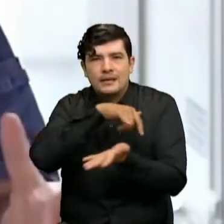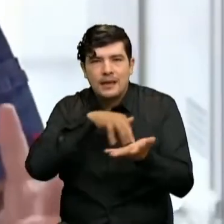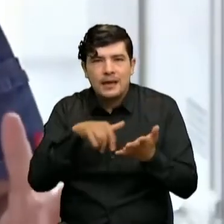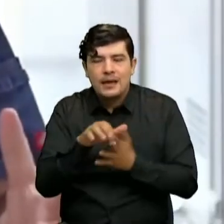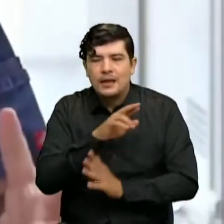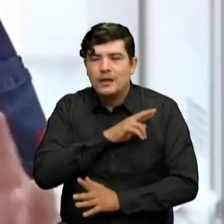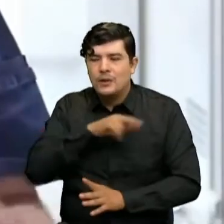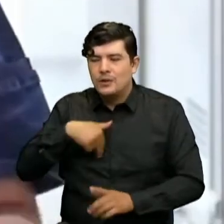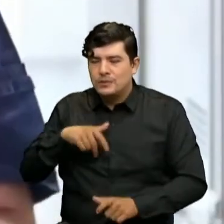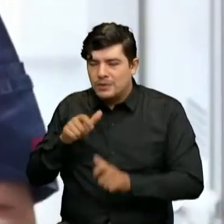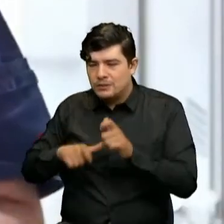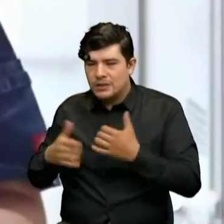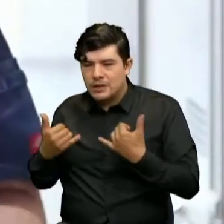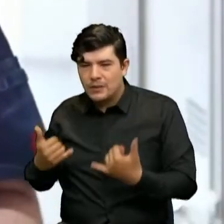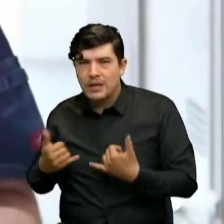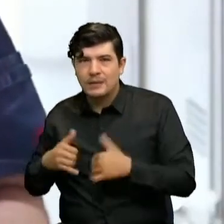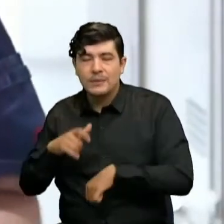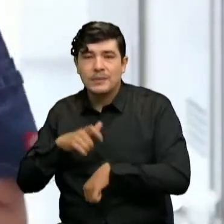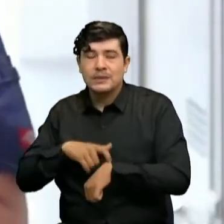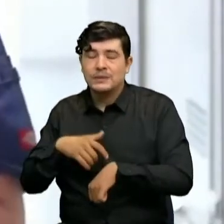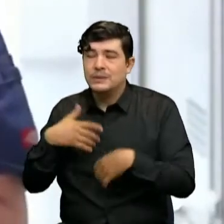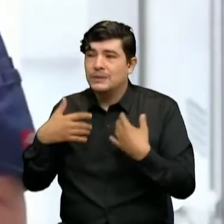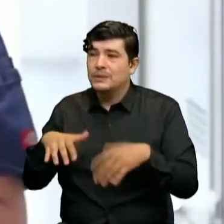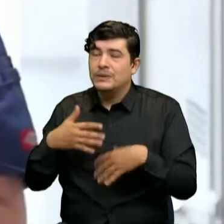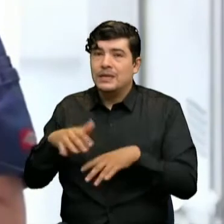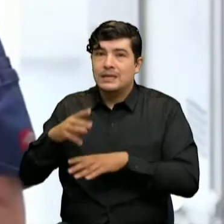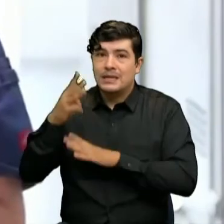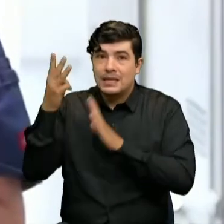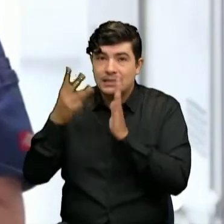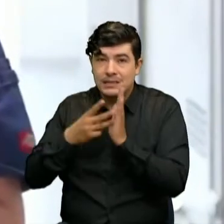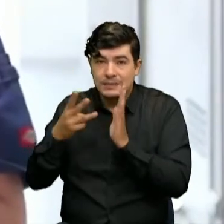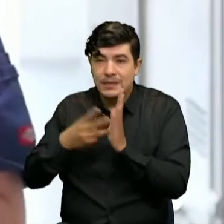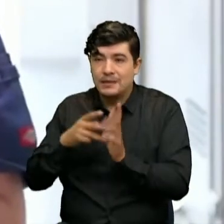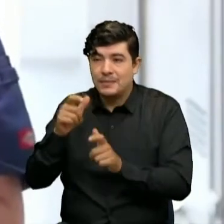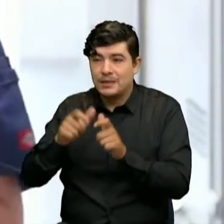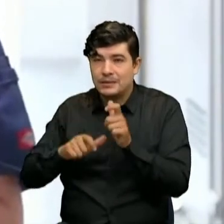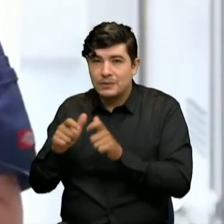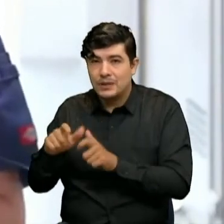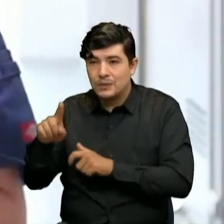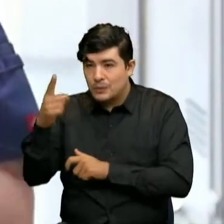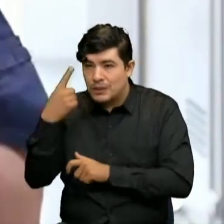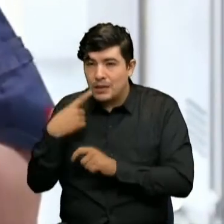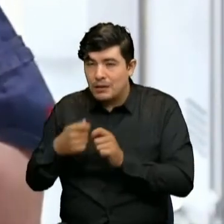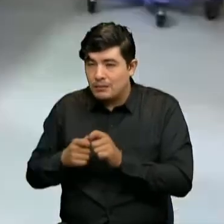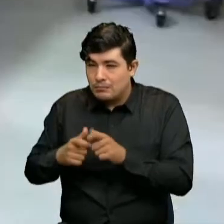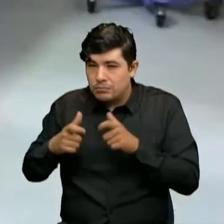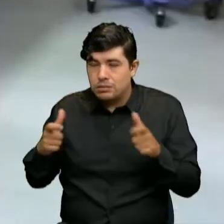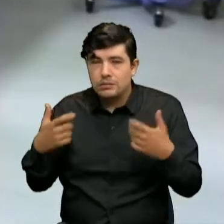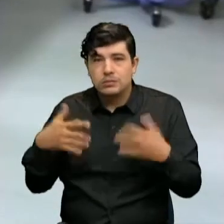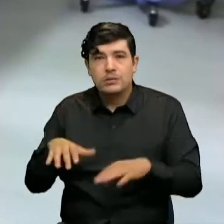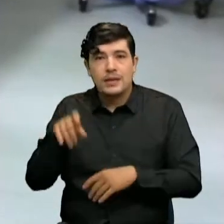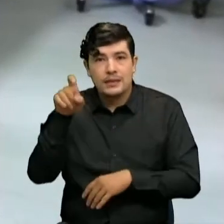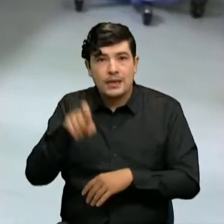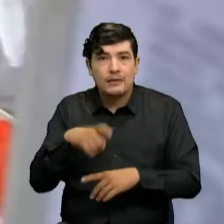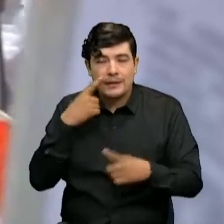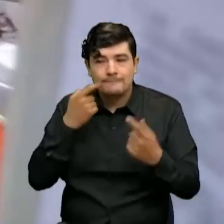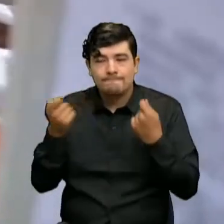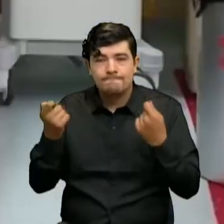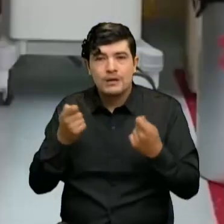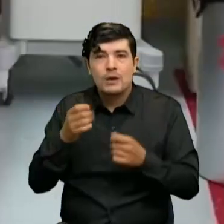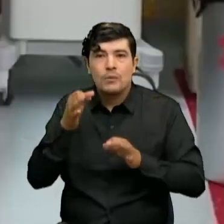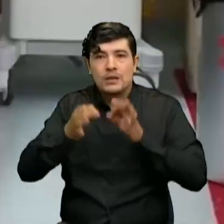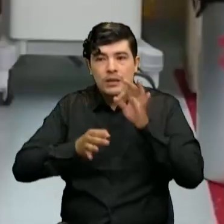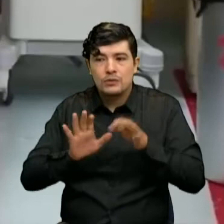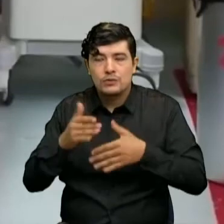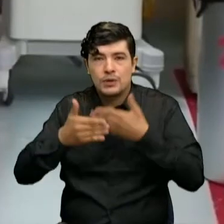que estamos en este pico tan alto, teniendo 3.000 pacientes diarios contaminándose de este virus, tenemos que extremar las medidas de